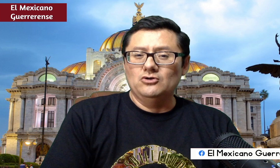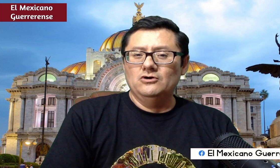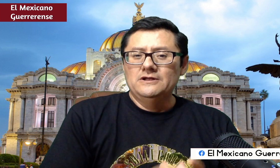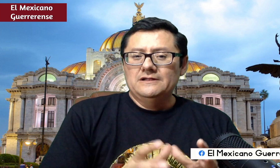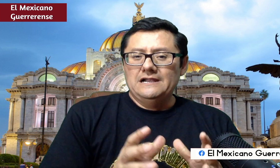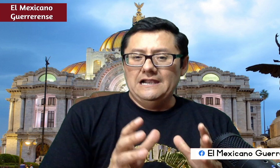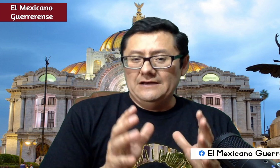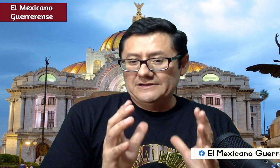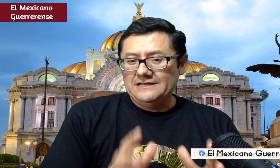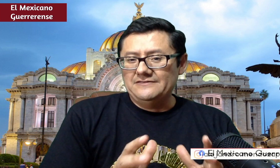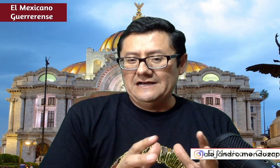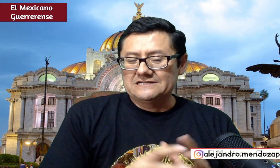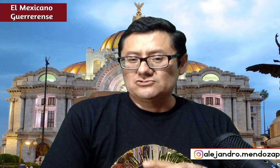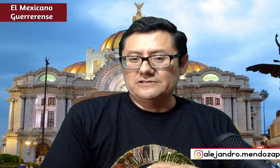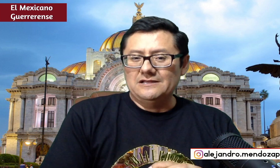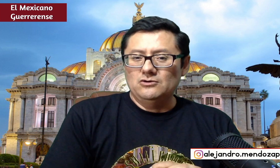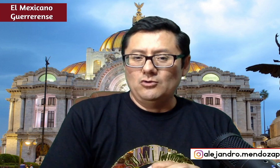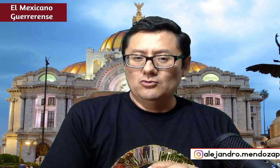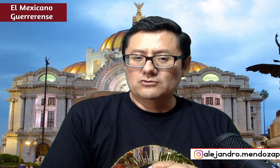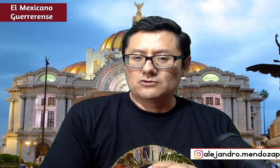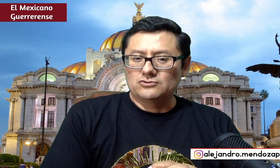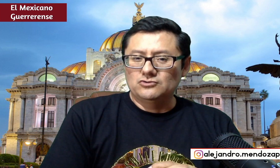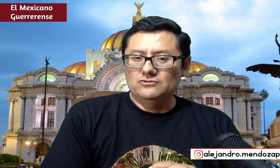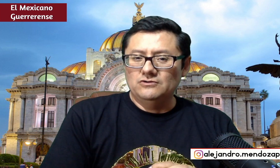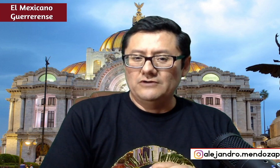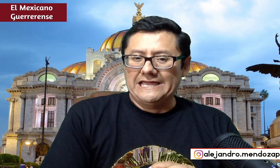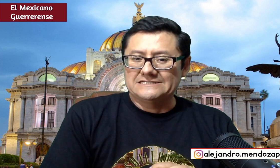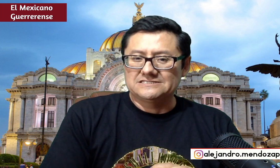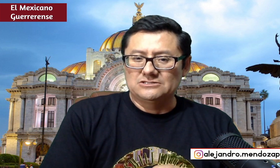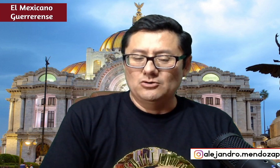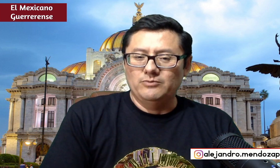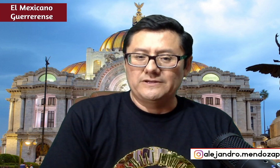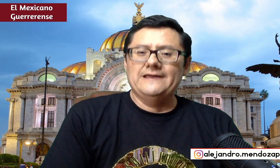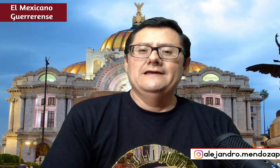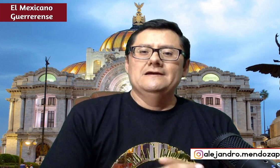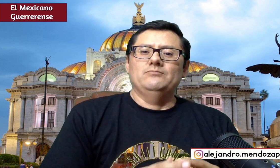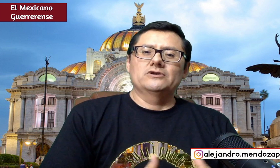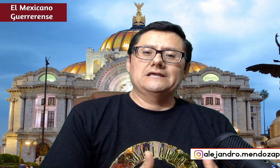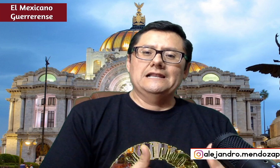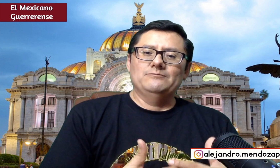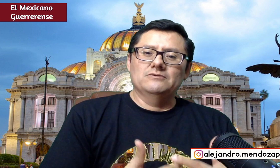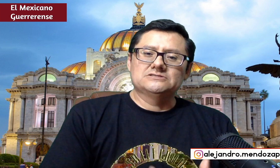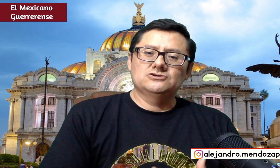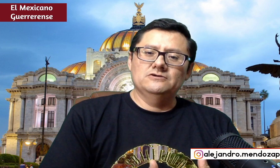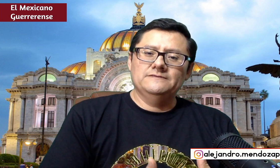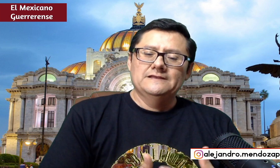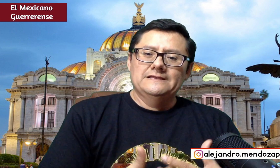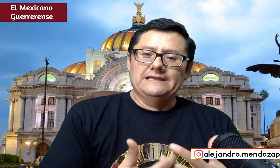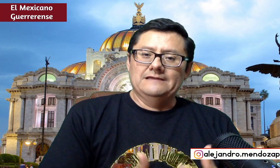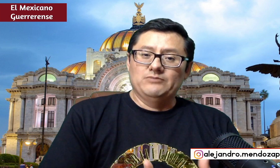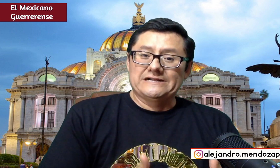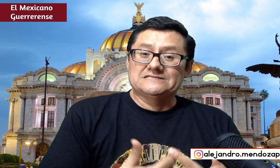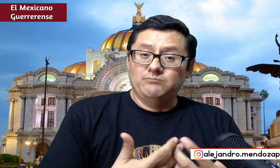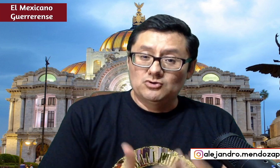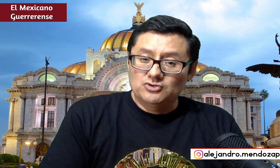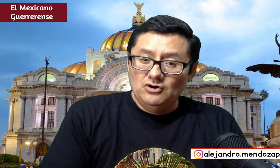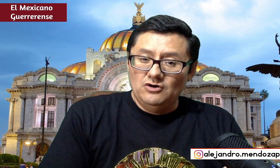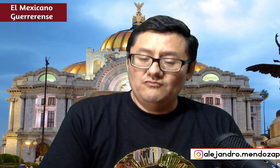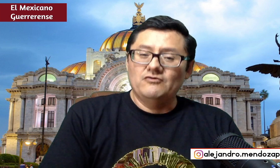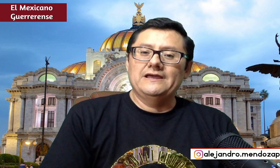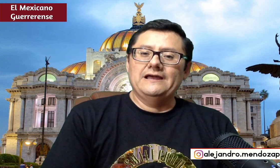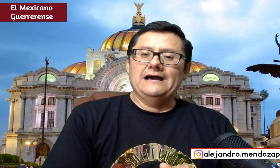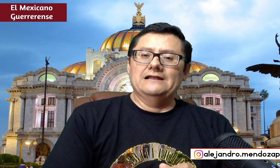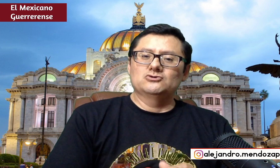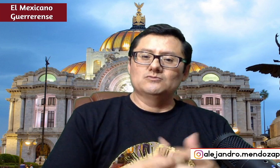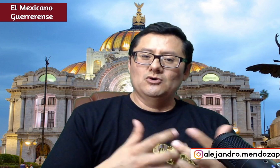todo la verdad ha resultado un rotundo éxito porque porque la población pues respondió